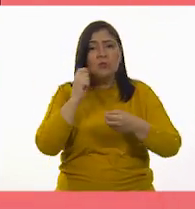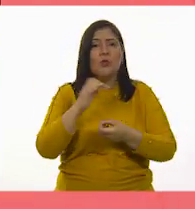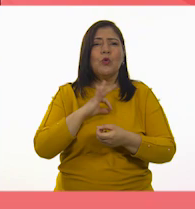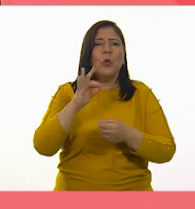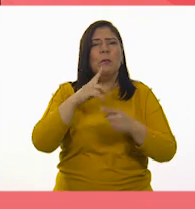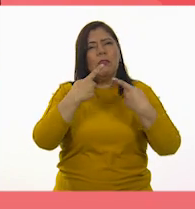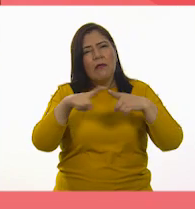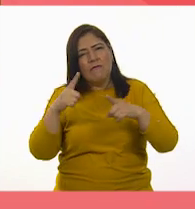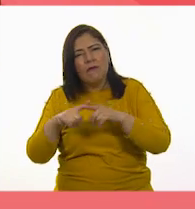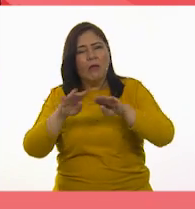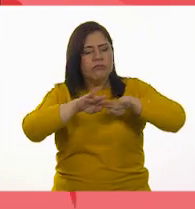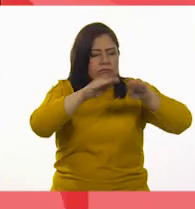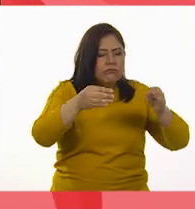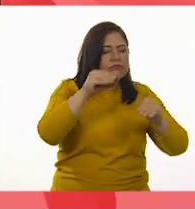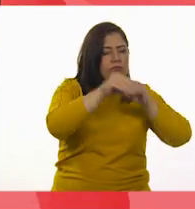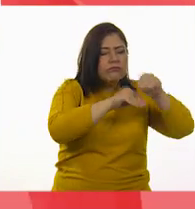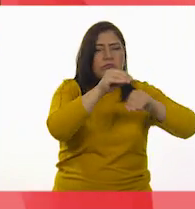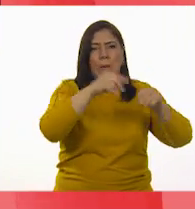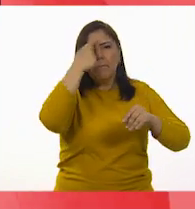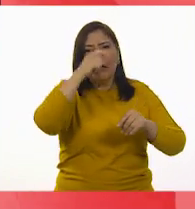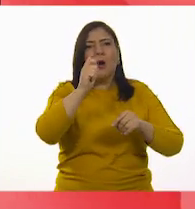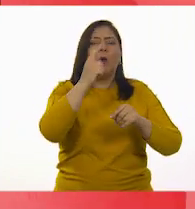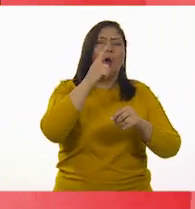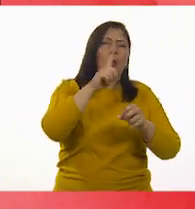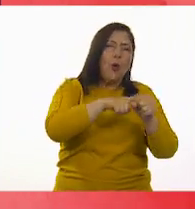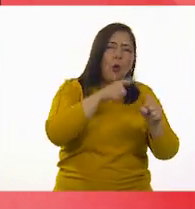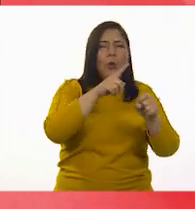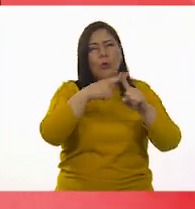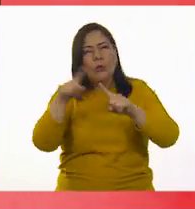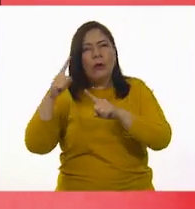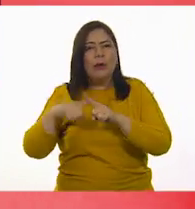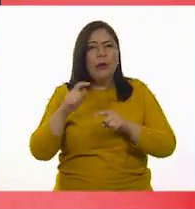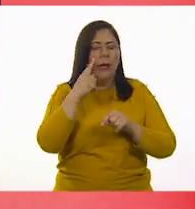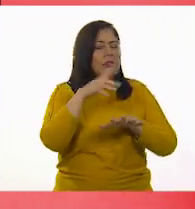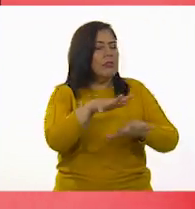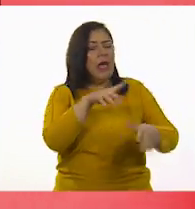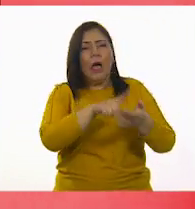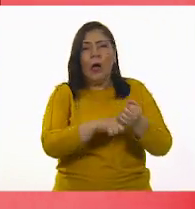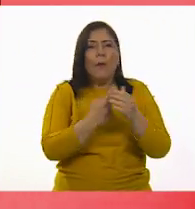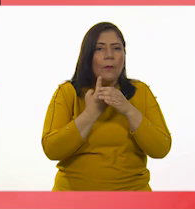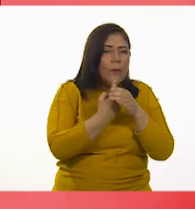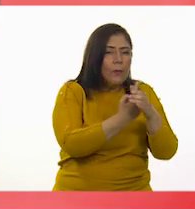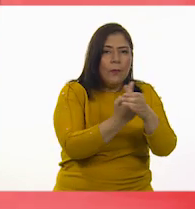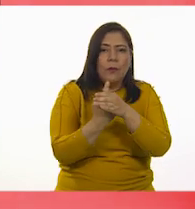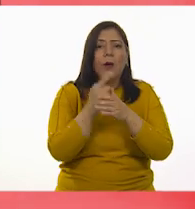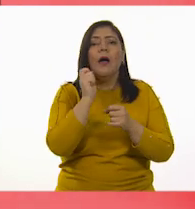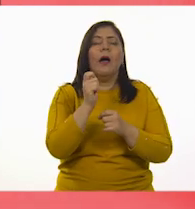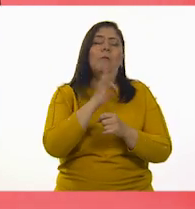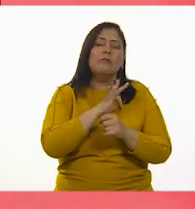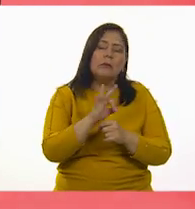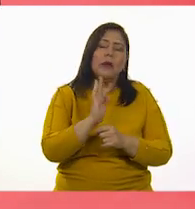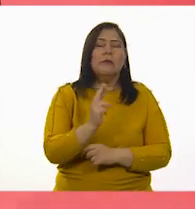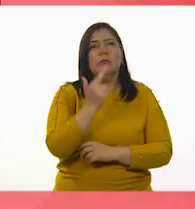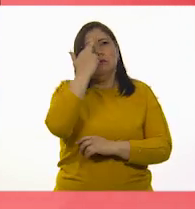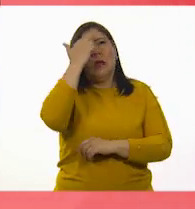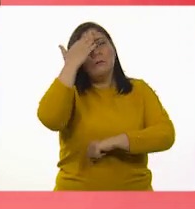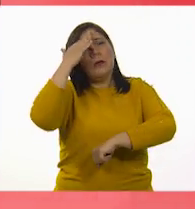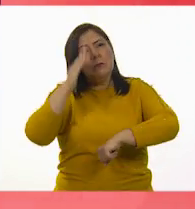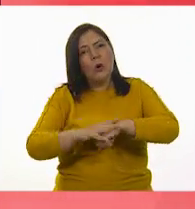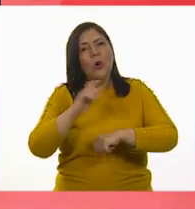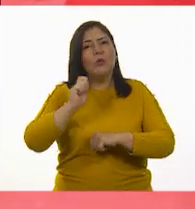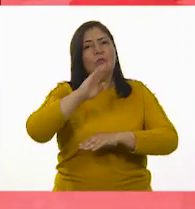sitio alumbrado con la luz de veladoras, cientos recuerdan, celebran y acompañan a sus fieles difuntos.